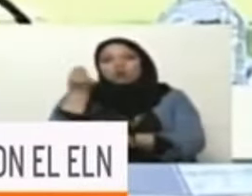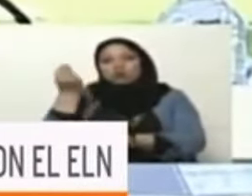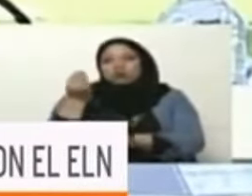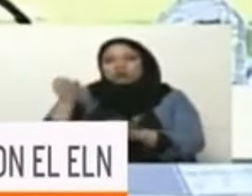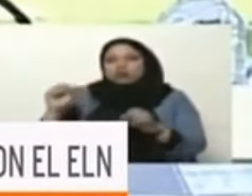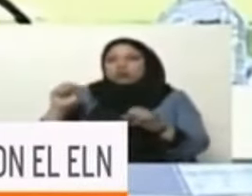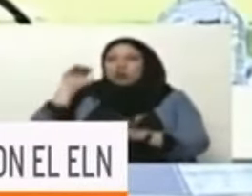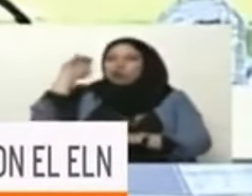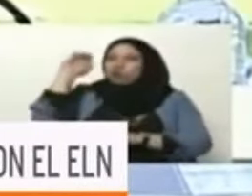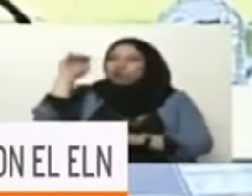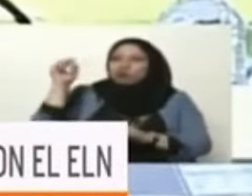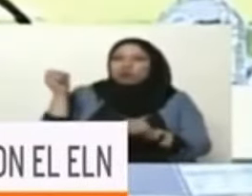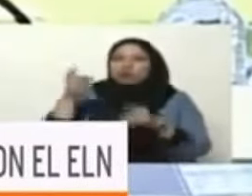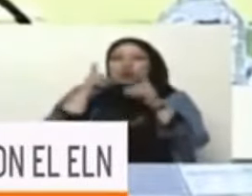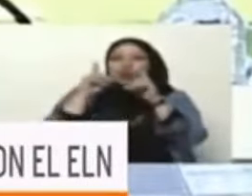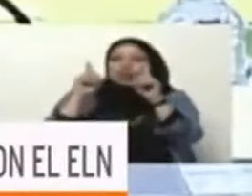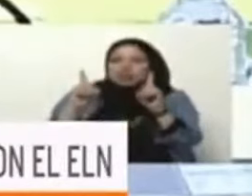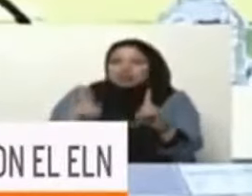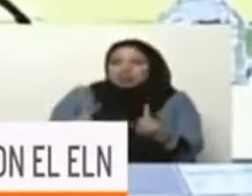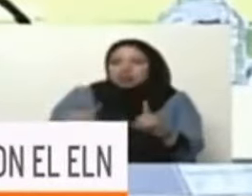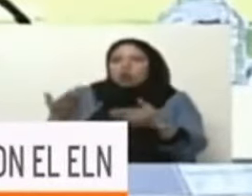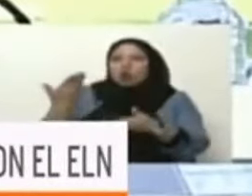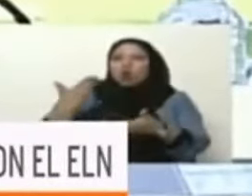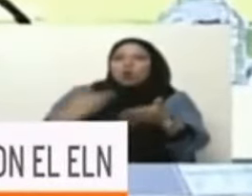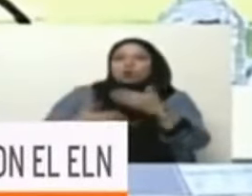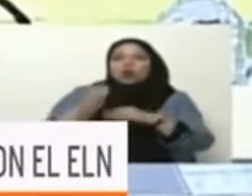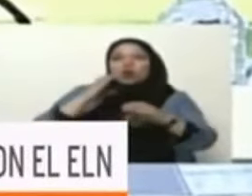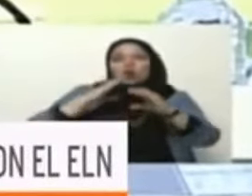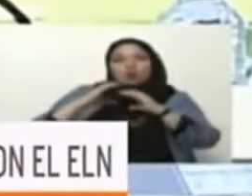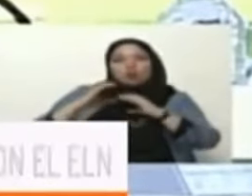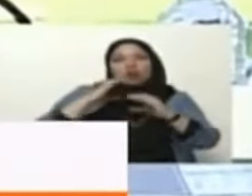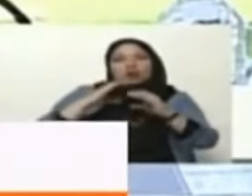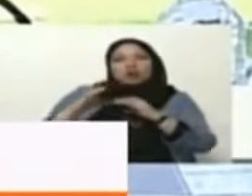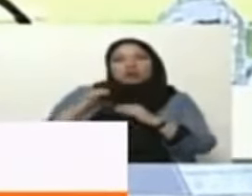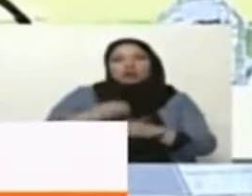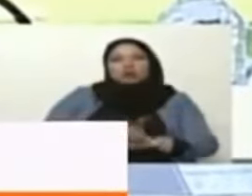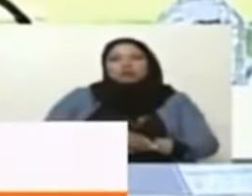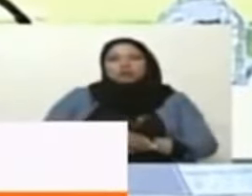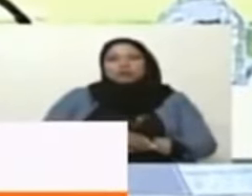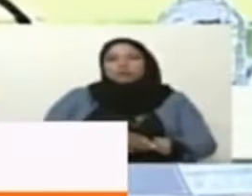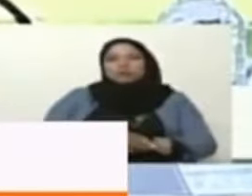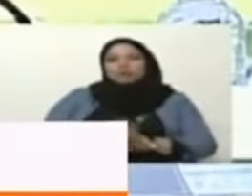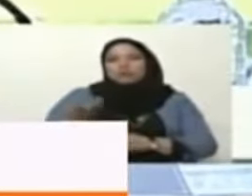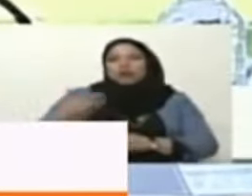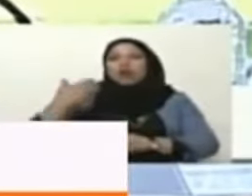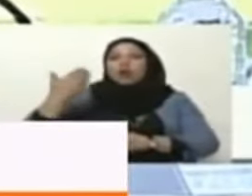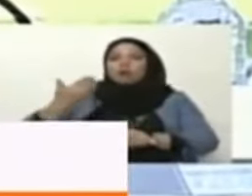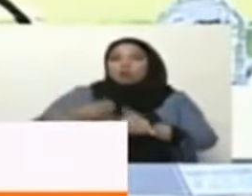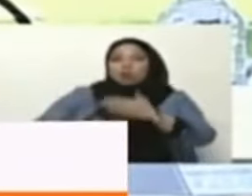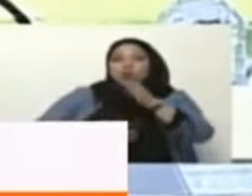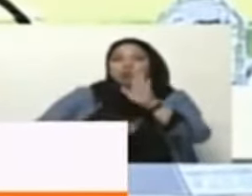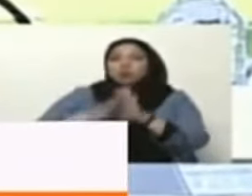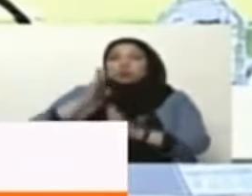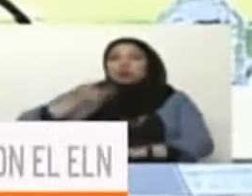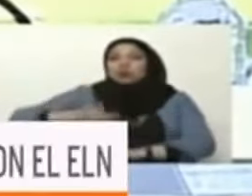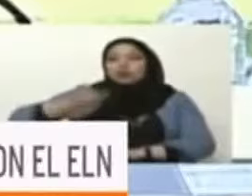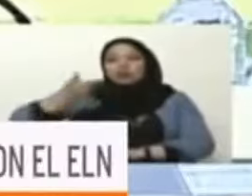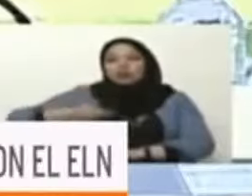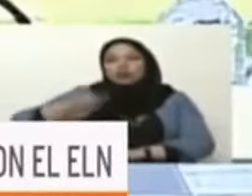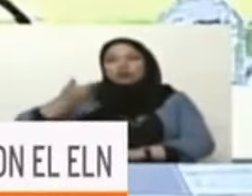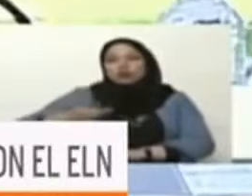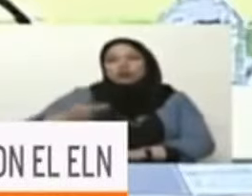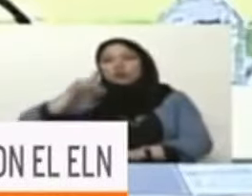Esperanza la decisión comunicada hoy que es sin duda un paso de avance importante para